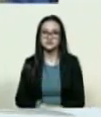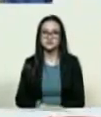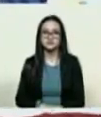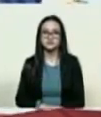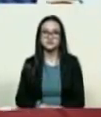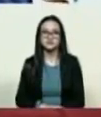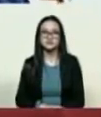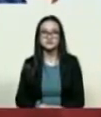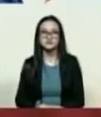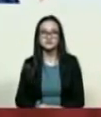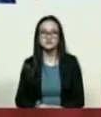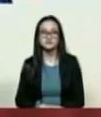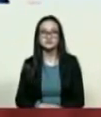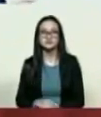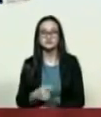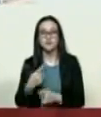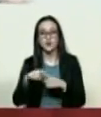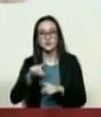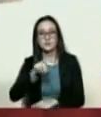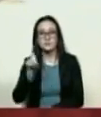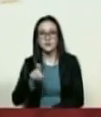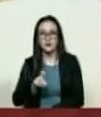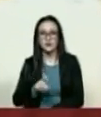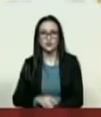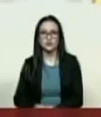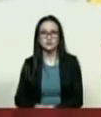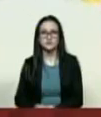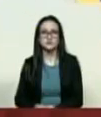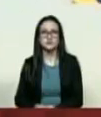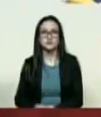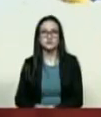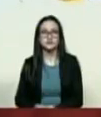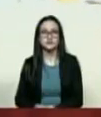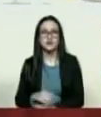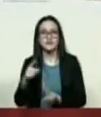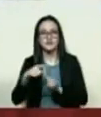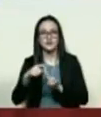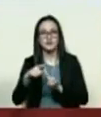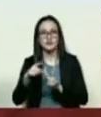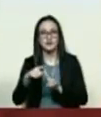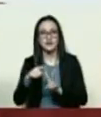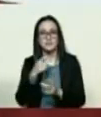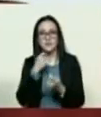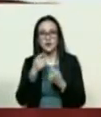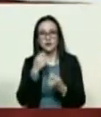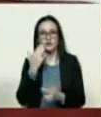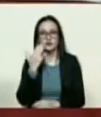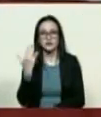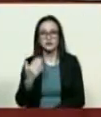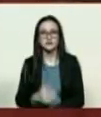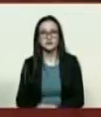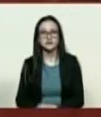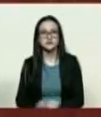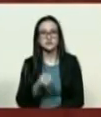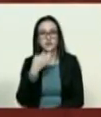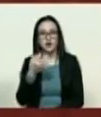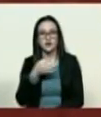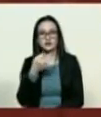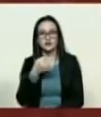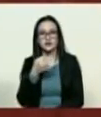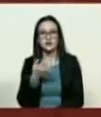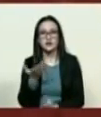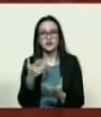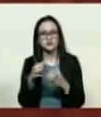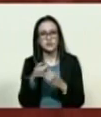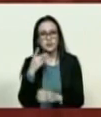Adelante. La siguiente pregunta la formula Asdrúbal Graffer por BTV. Buenas tardes. Buenas tardes. La